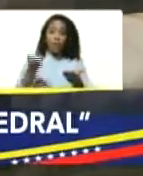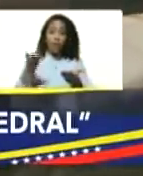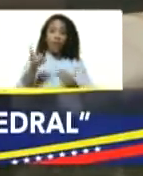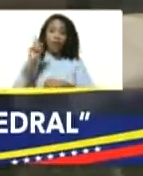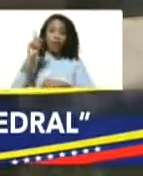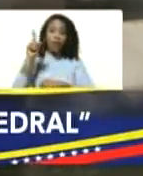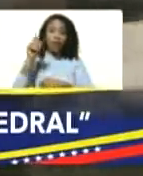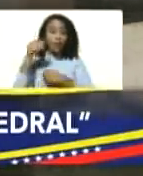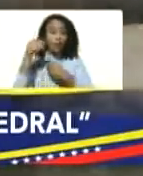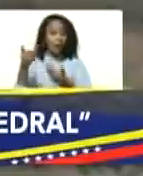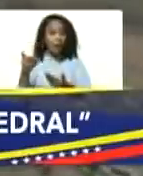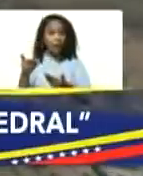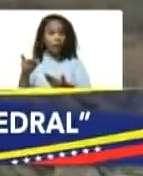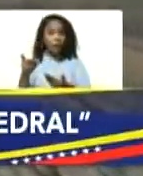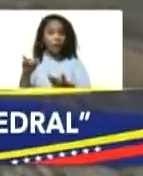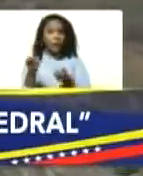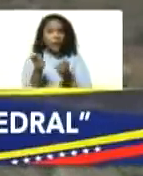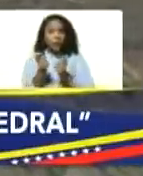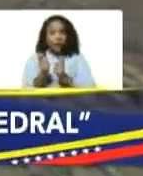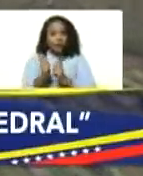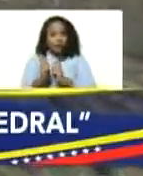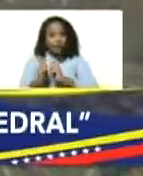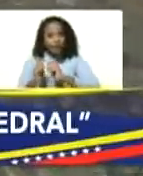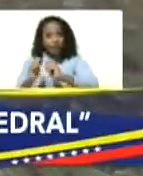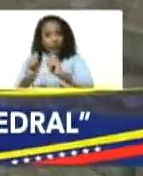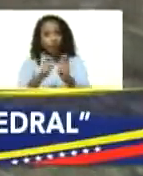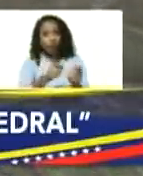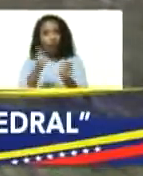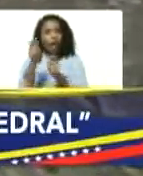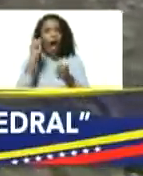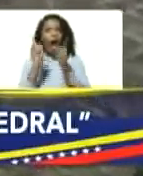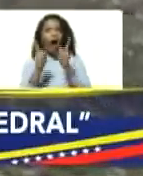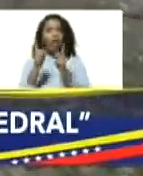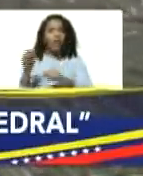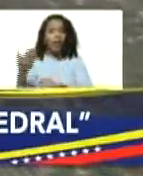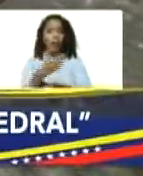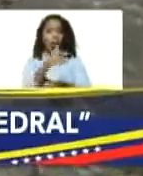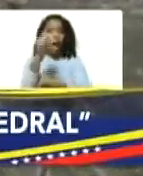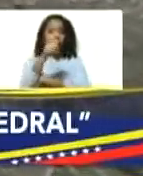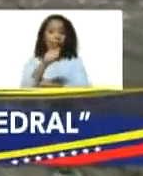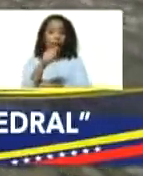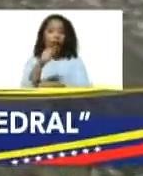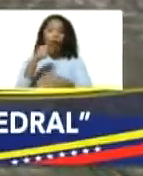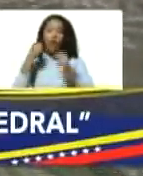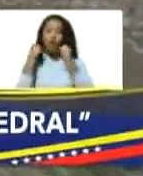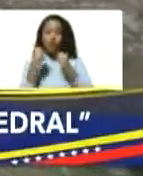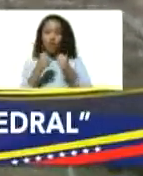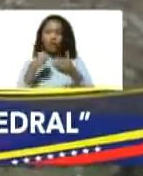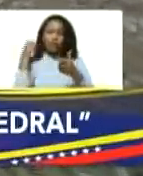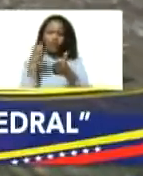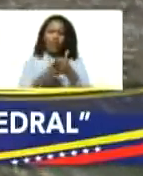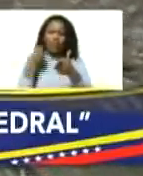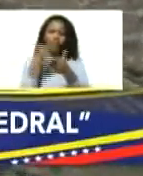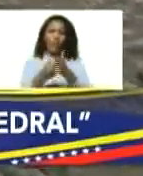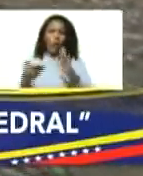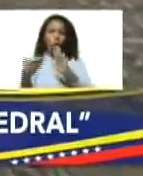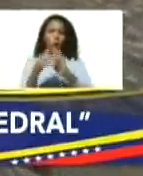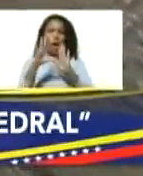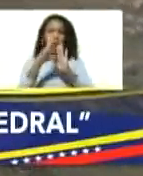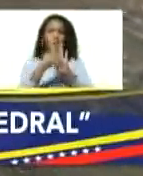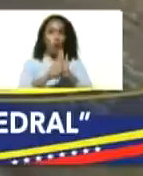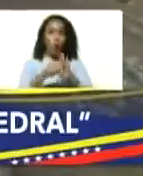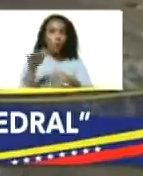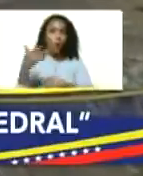también se intenta yo se llevan a veces el pescado aquí damos una dura batalla también contra el contrabando del